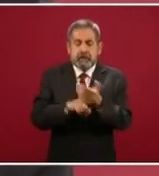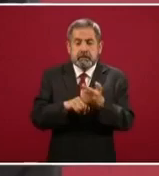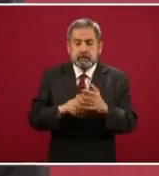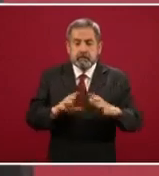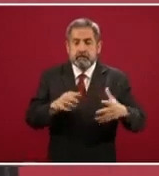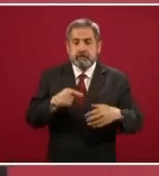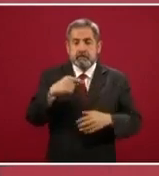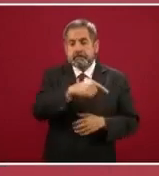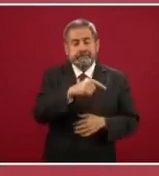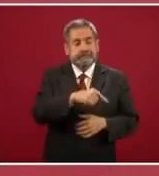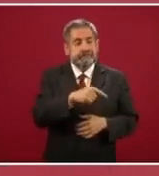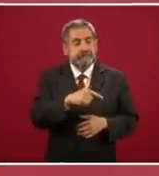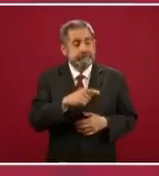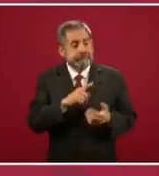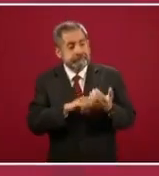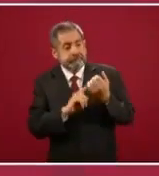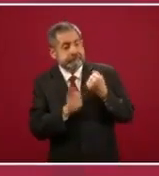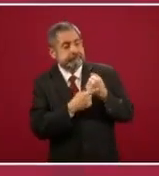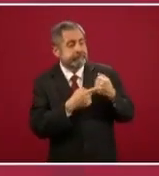volvieron feministas